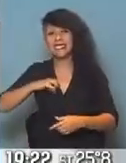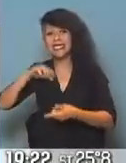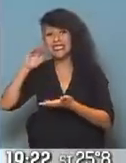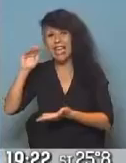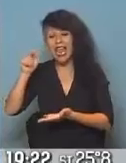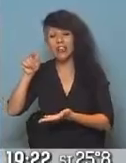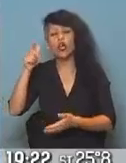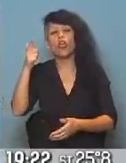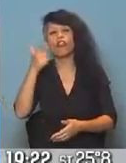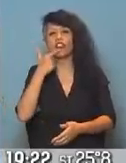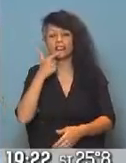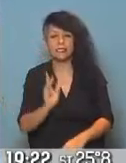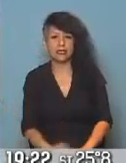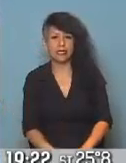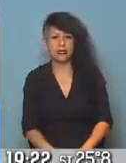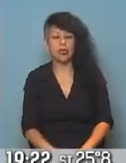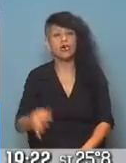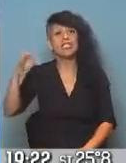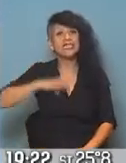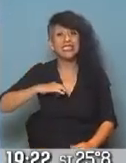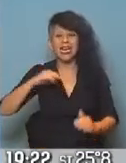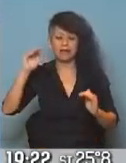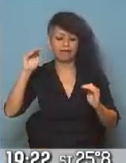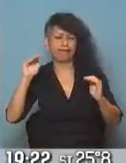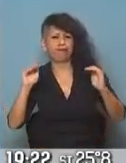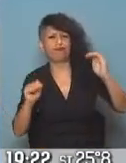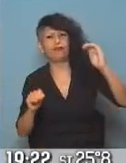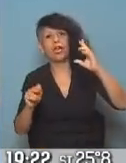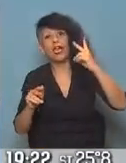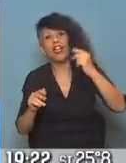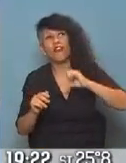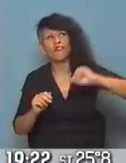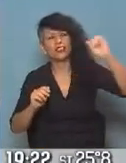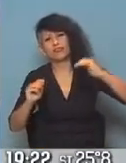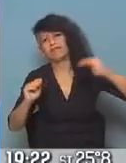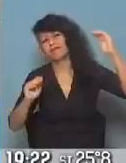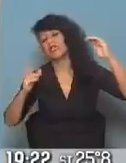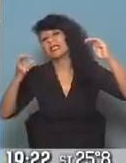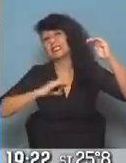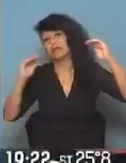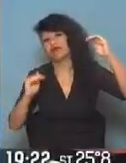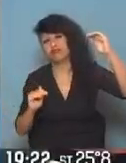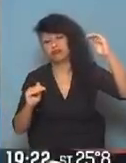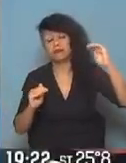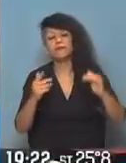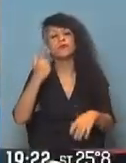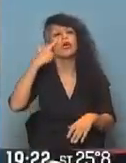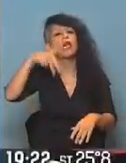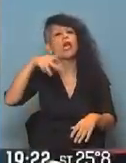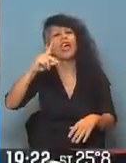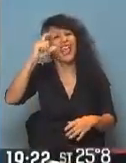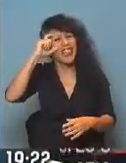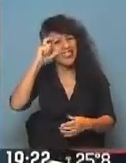foto de la recesión un año donde los salarios van a perder por goleada contra la inflación en la previa que se conozcan estas cifras oficiales del indec muchas